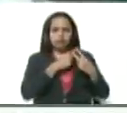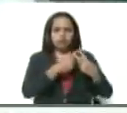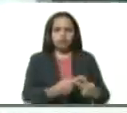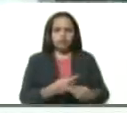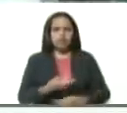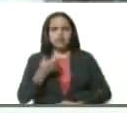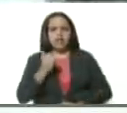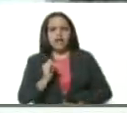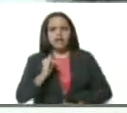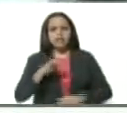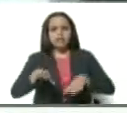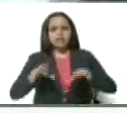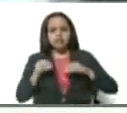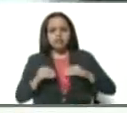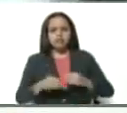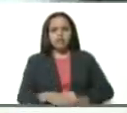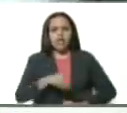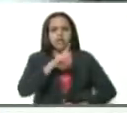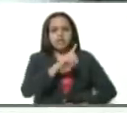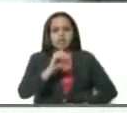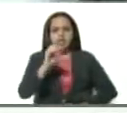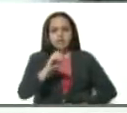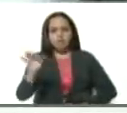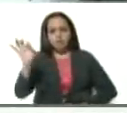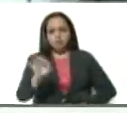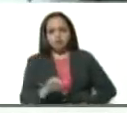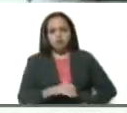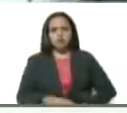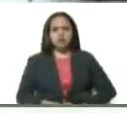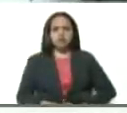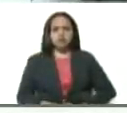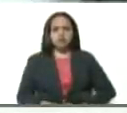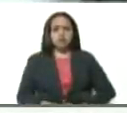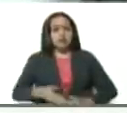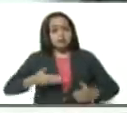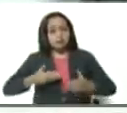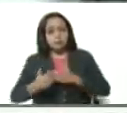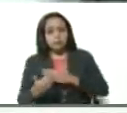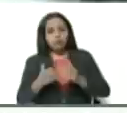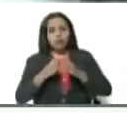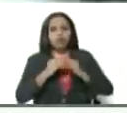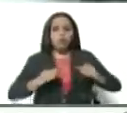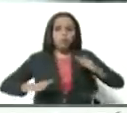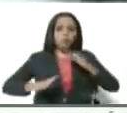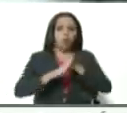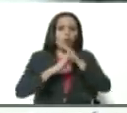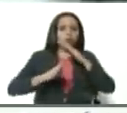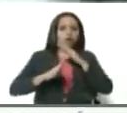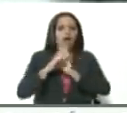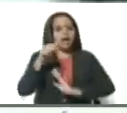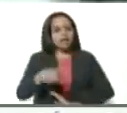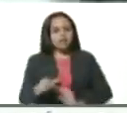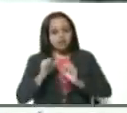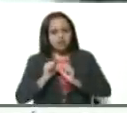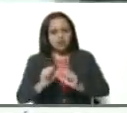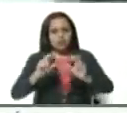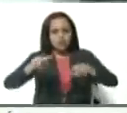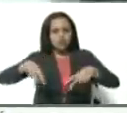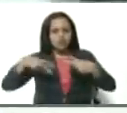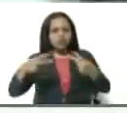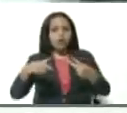estamos cumpliendo al 100%, a pesar de todo el bloqueo, aquí estamos